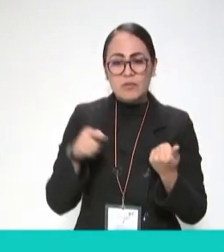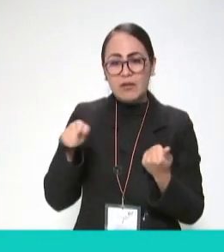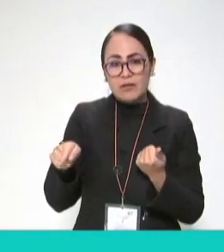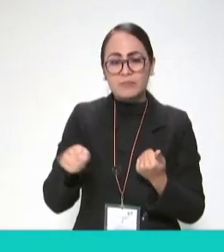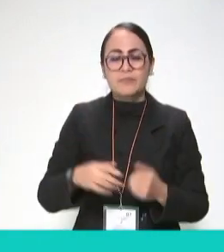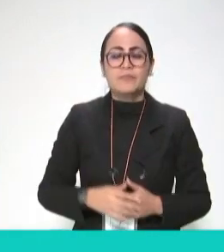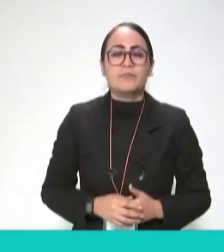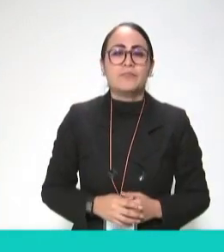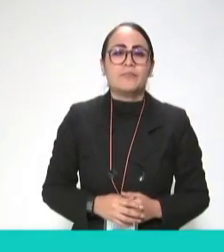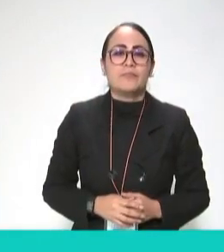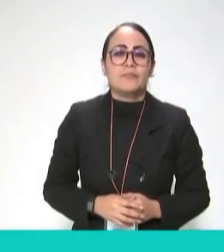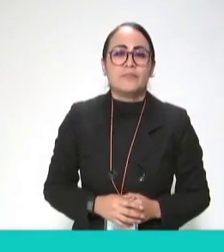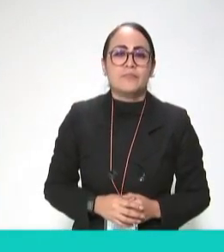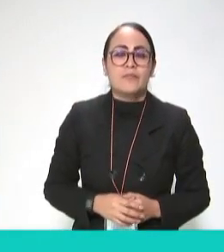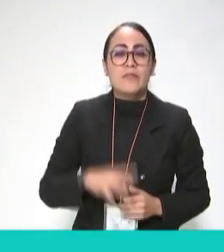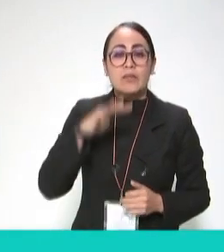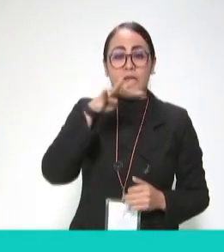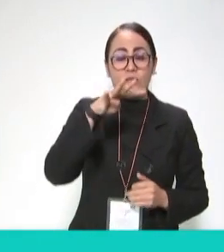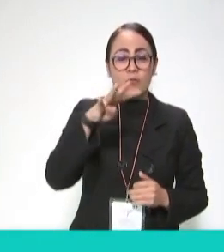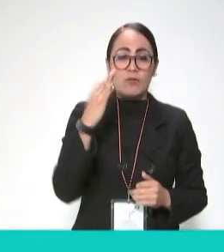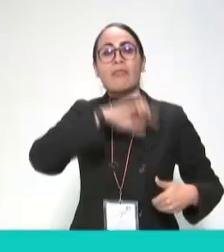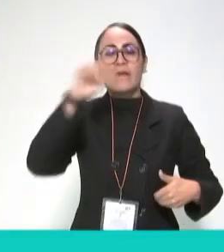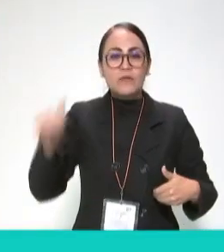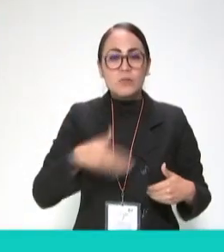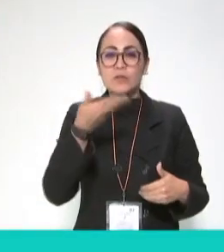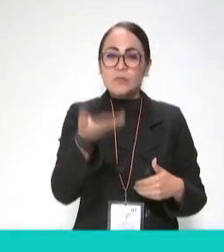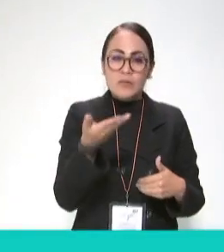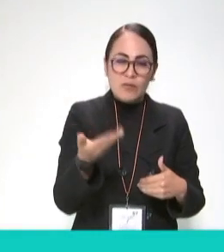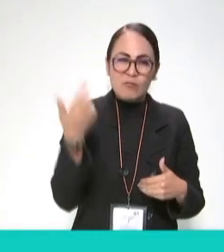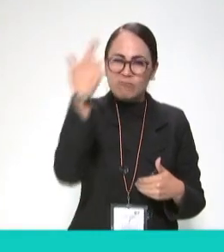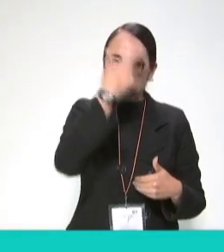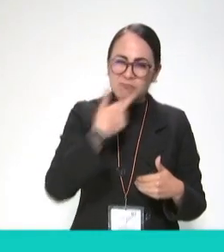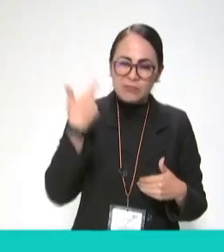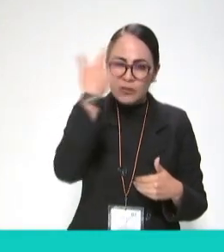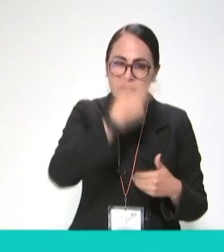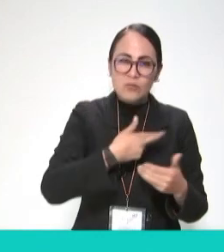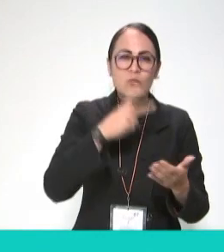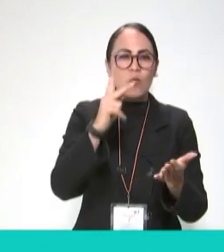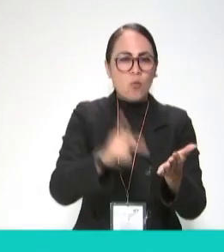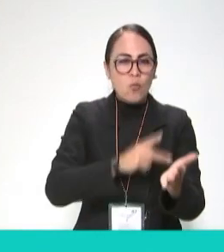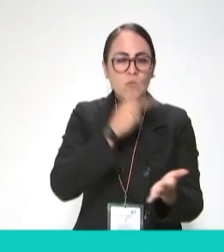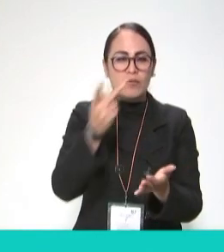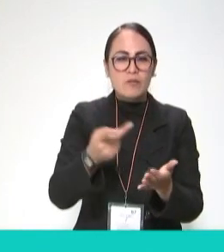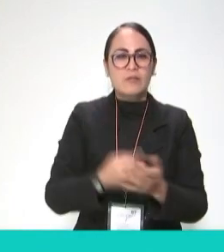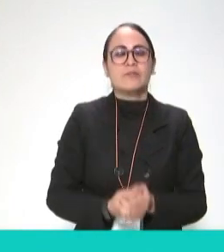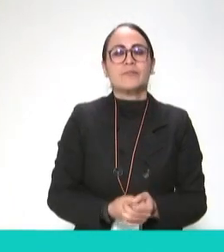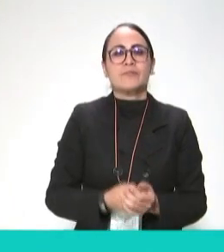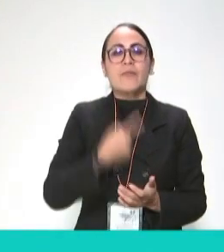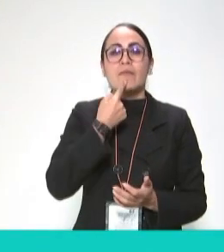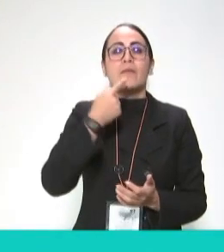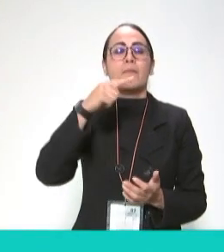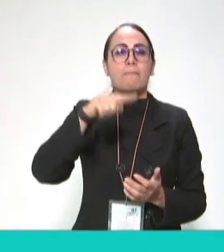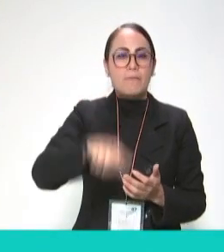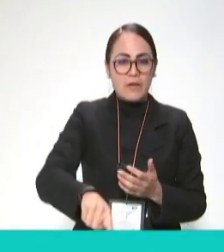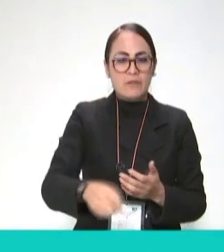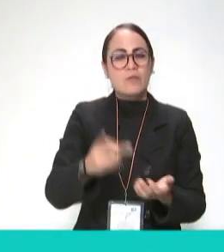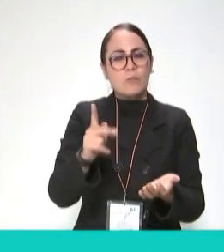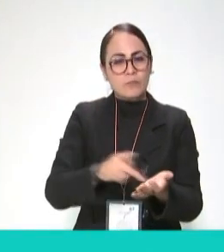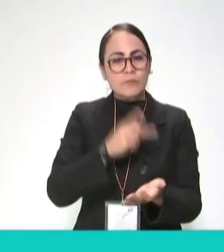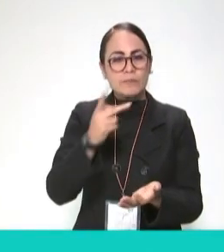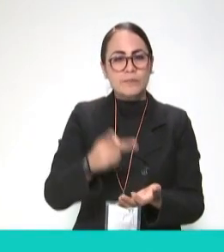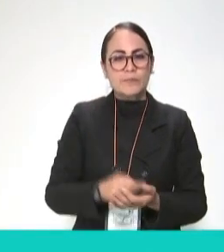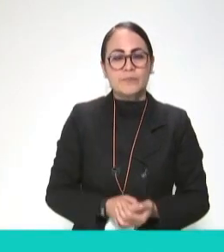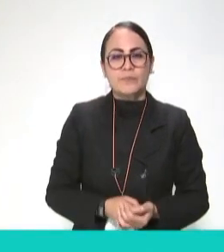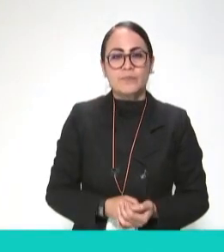la ponencia del comisionado sala suárez advirtió que el sujeto obligado no cumplió con el procedimiento de búsqueda previsto en la ley pues no turnó la solicitud a la oficina